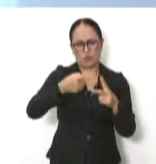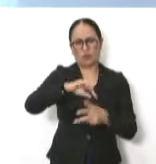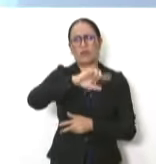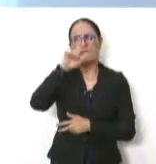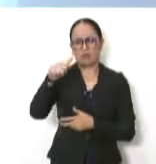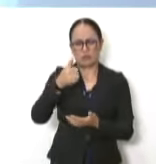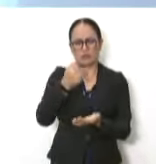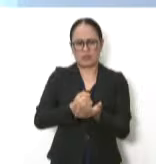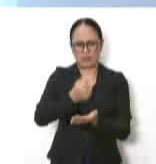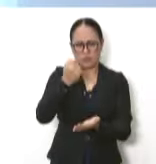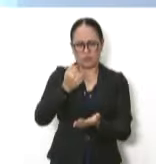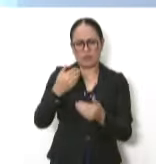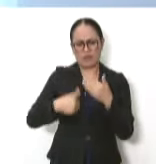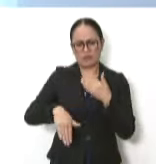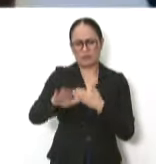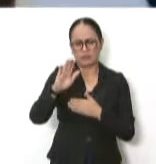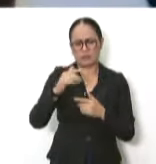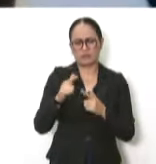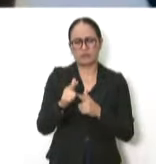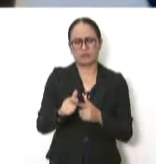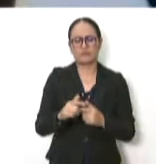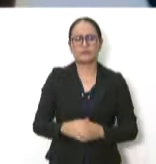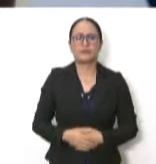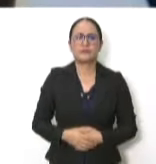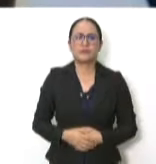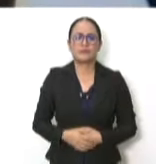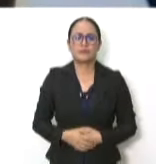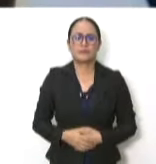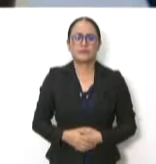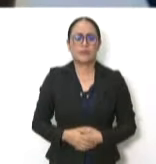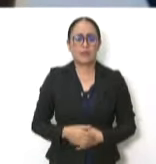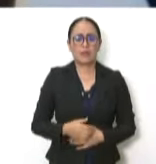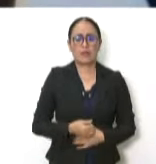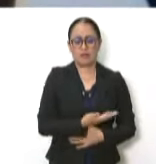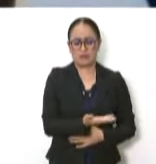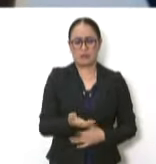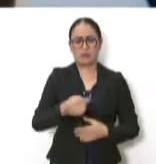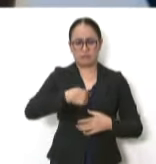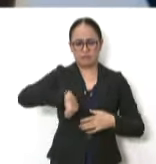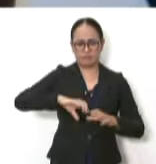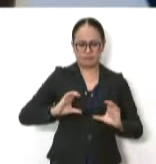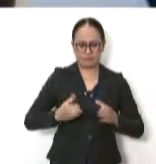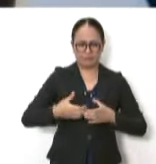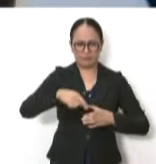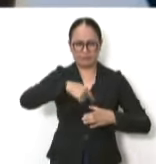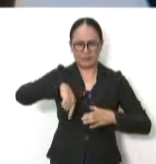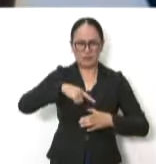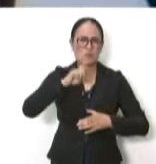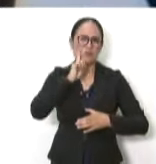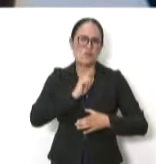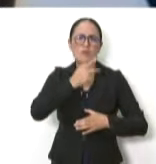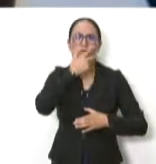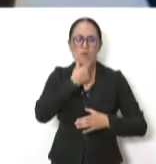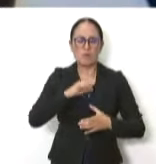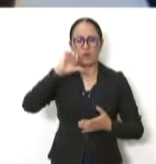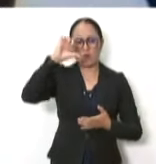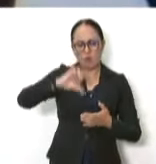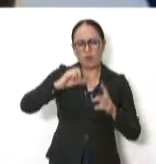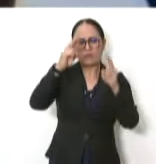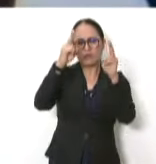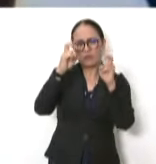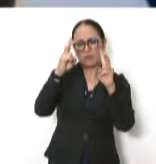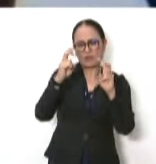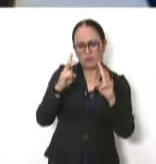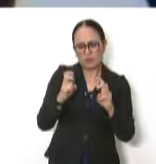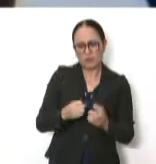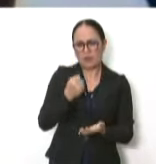de inmediato proceder. Se somete a su consideración de las y los comisionados el orden del día para la